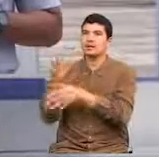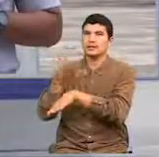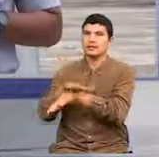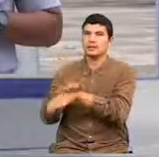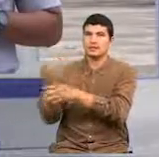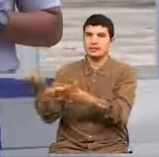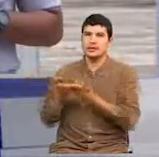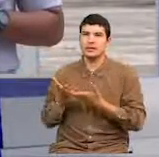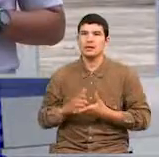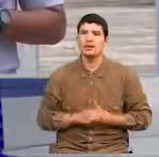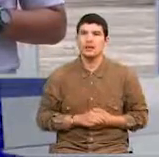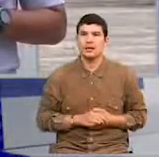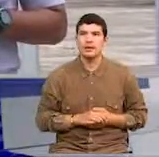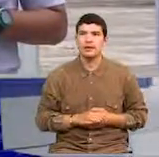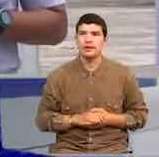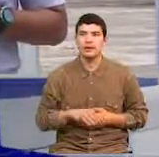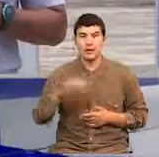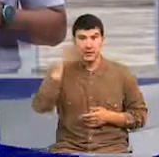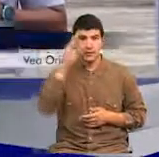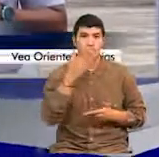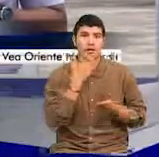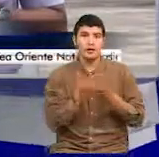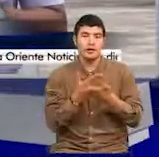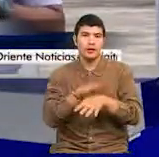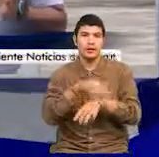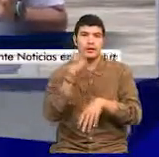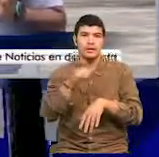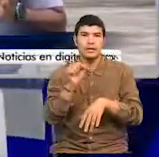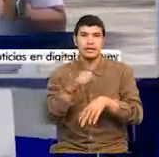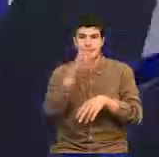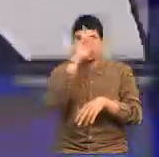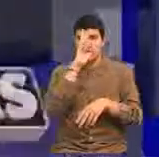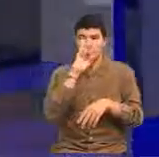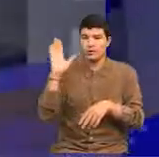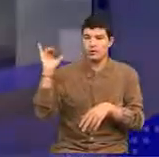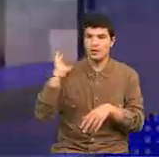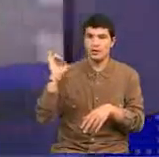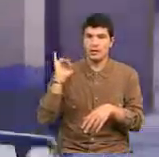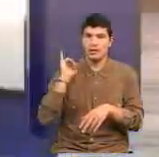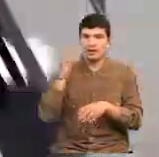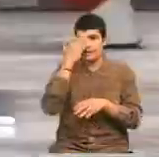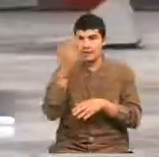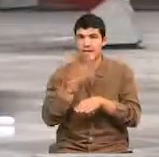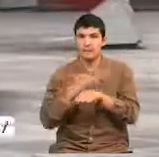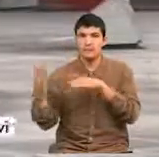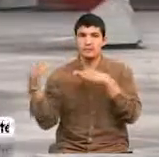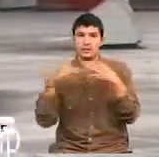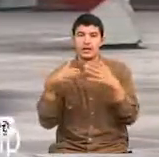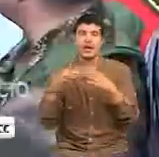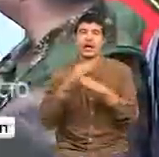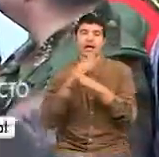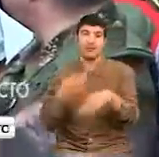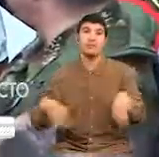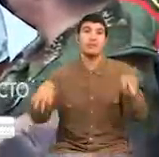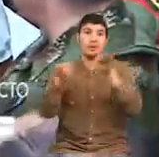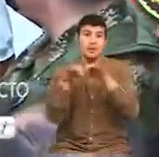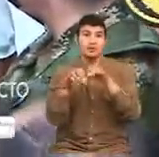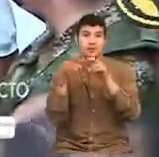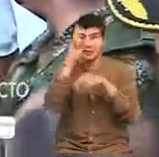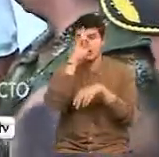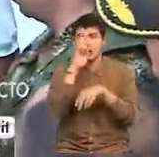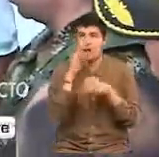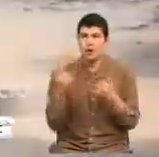favor. Hola Astrid, muy buenas tardes. Pues el papel que cumplirá el ejército de cara al posconflicto será de vital importancia. Ahora